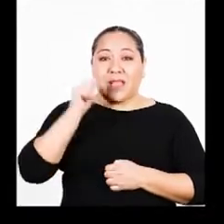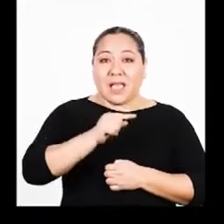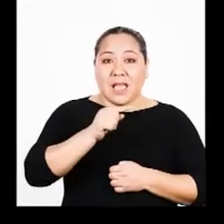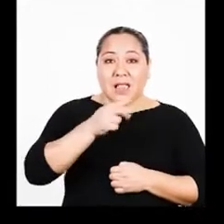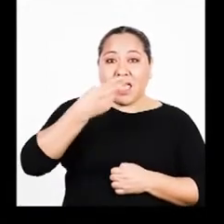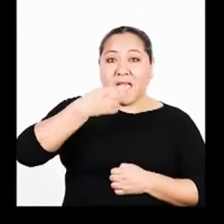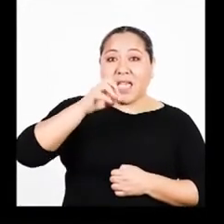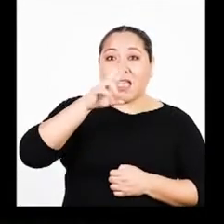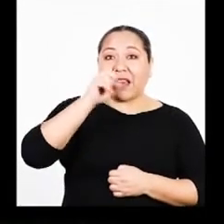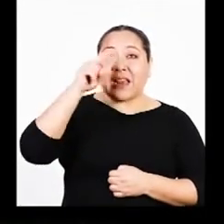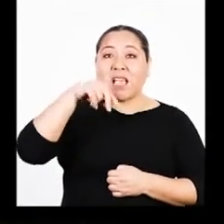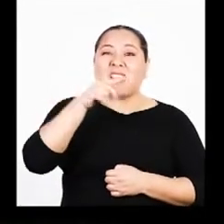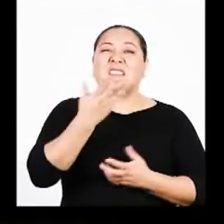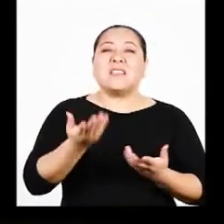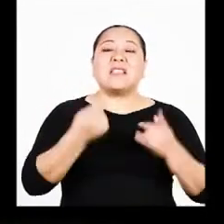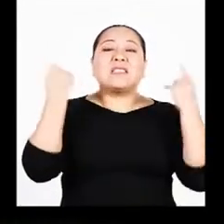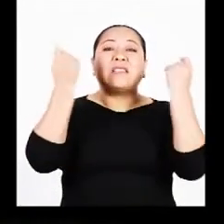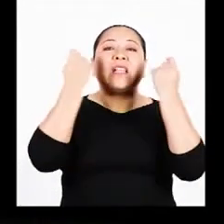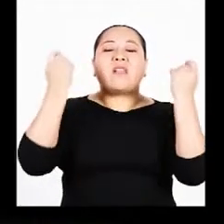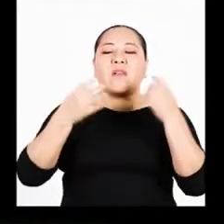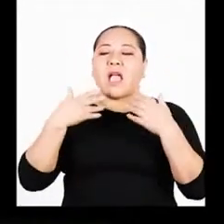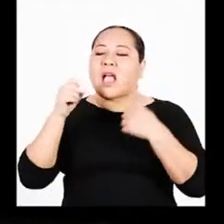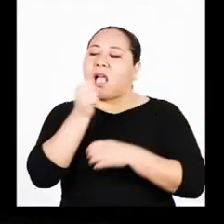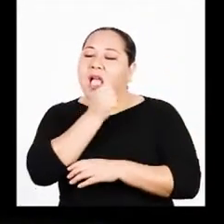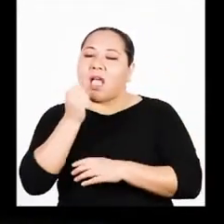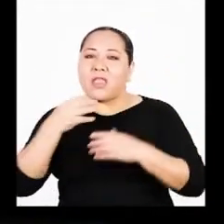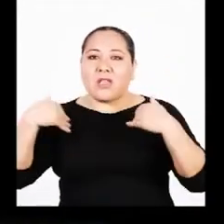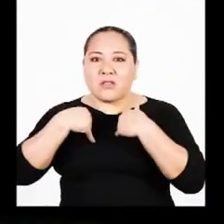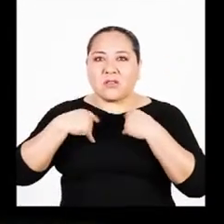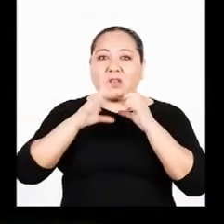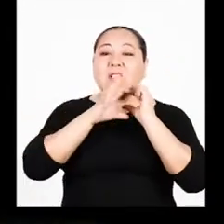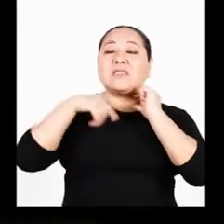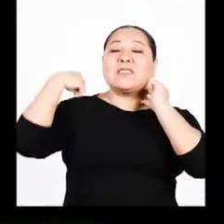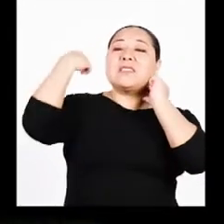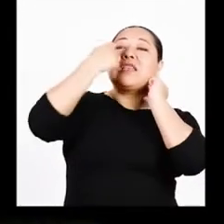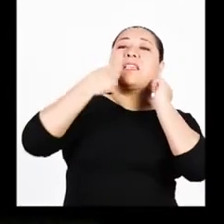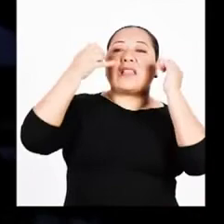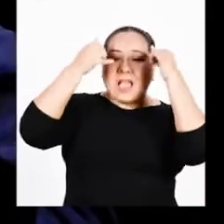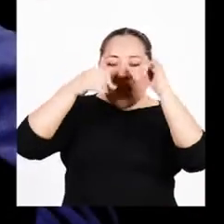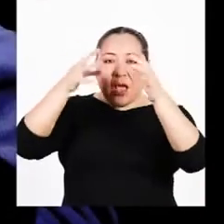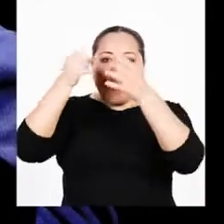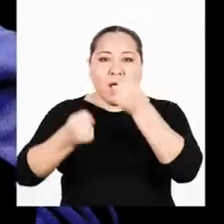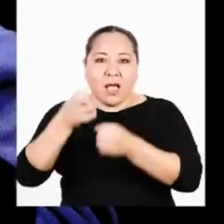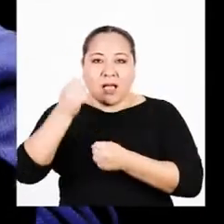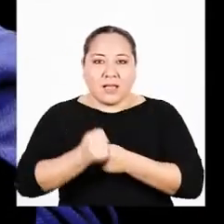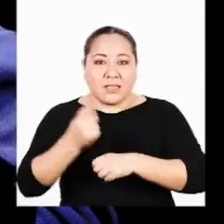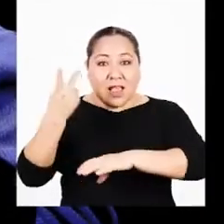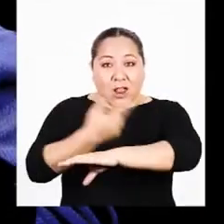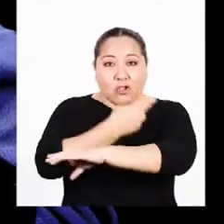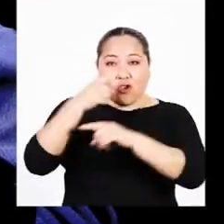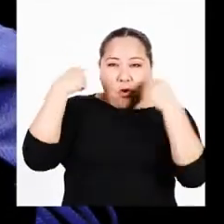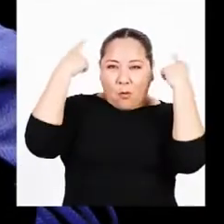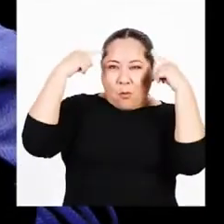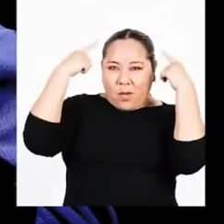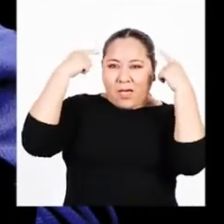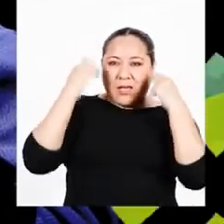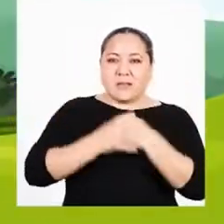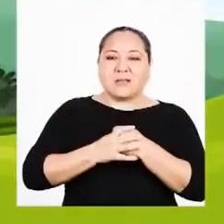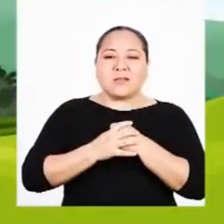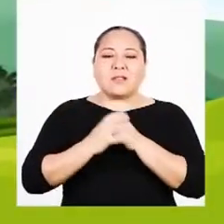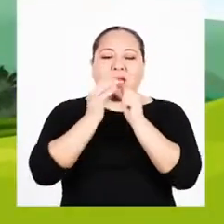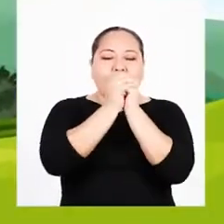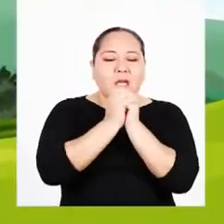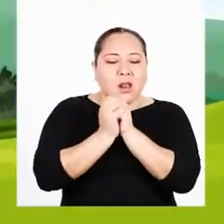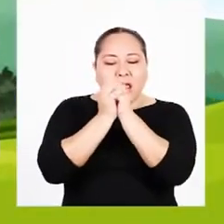En la herranza se le canta a los animalitos, se pone cinta a las vacas, a los carneros. Se vela toda